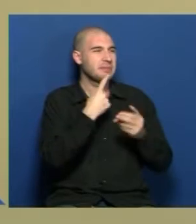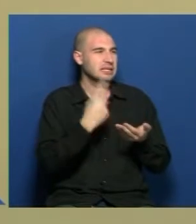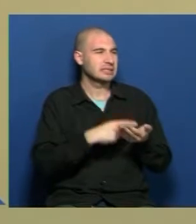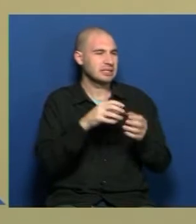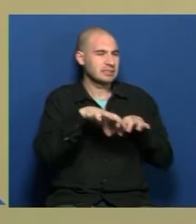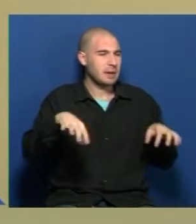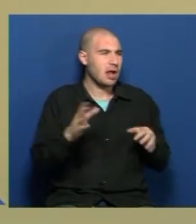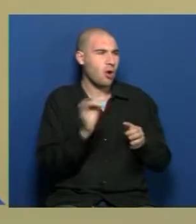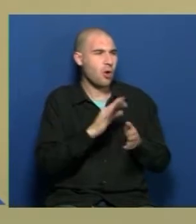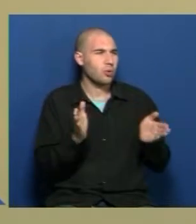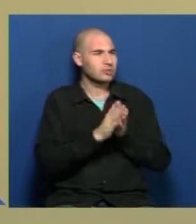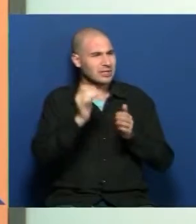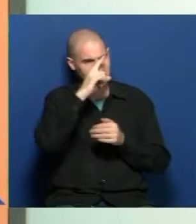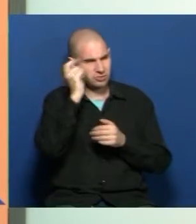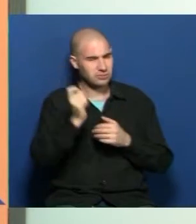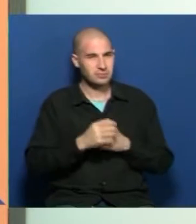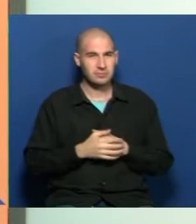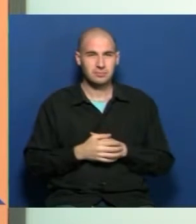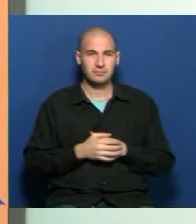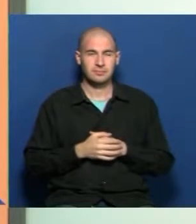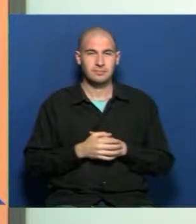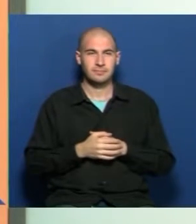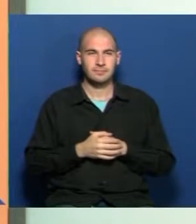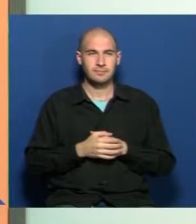si desdoblamos o vamos con la nación?